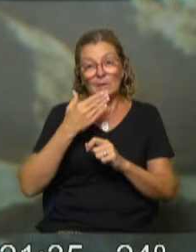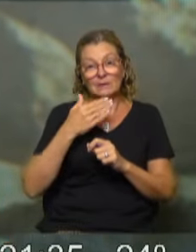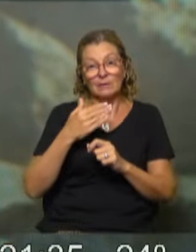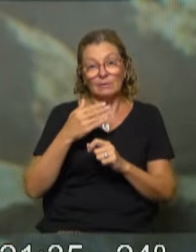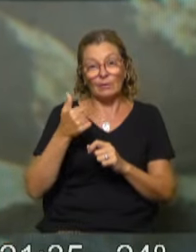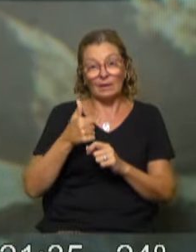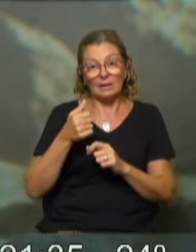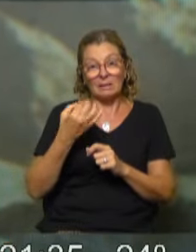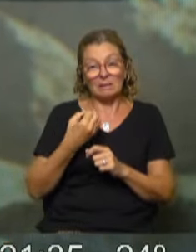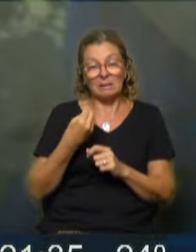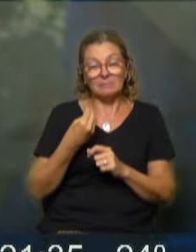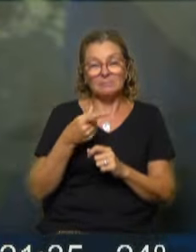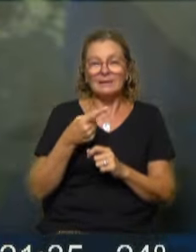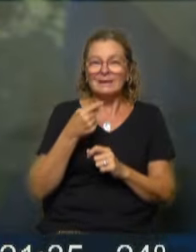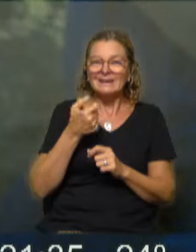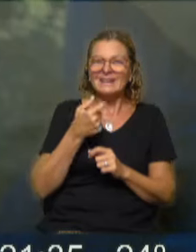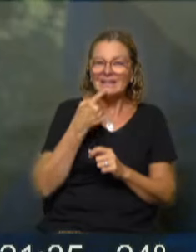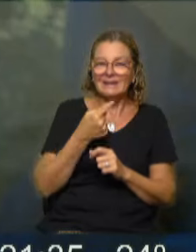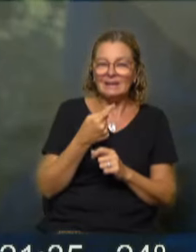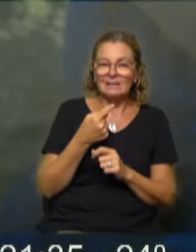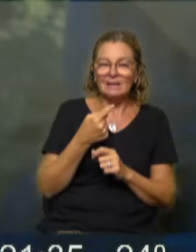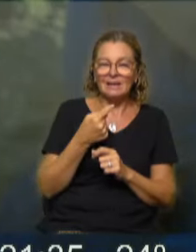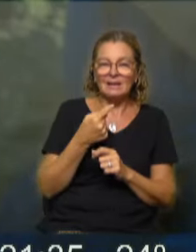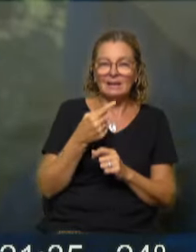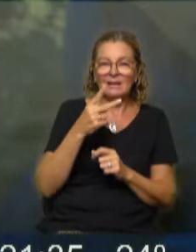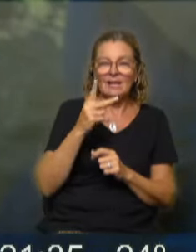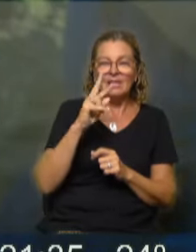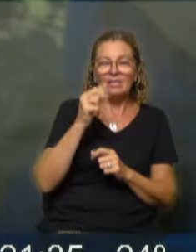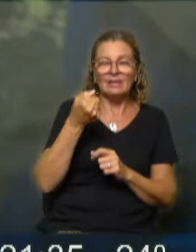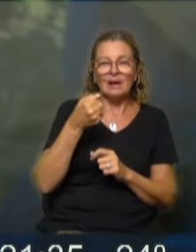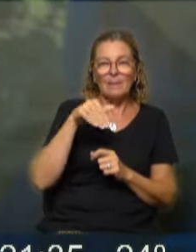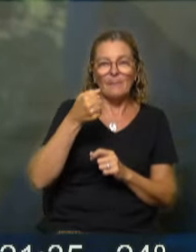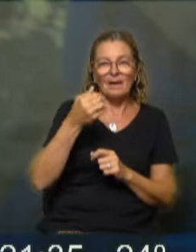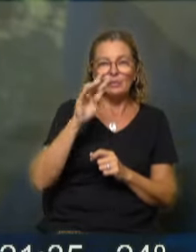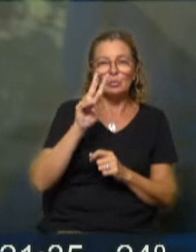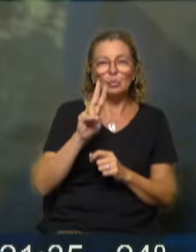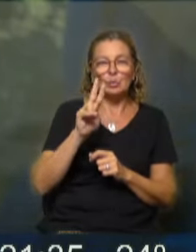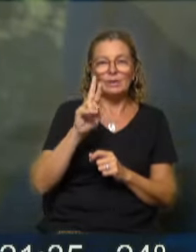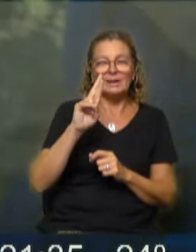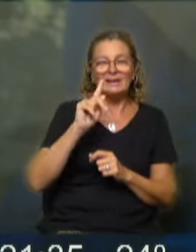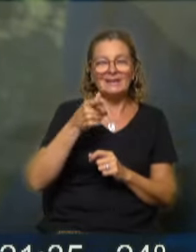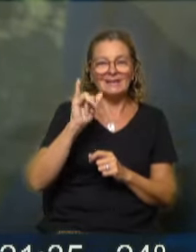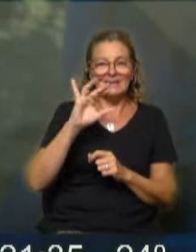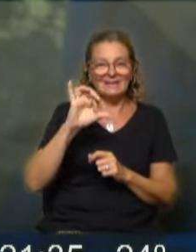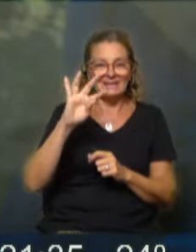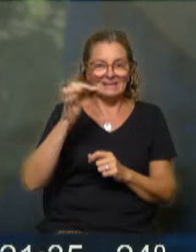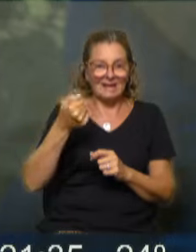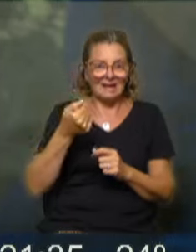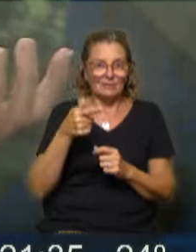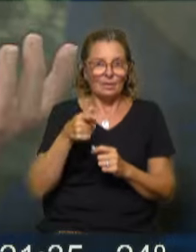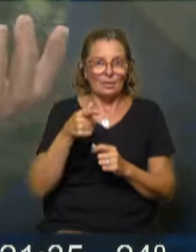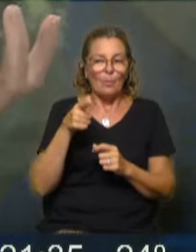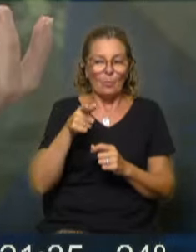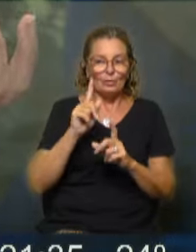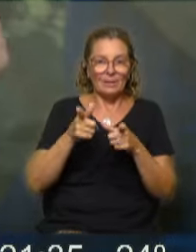todavía. Leonor, recién dijiste la palabra dramaturgista, vos también sos la dramaturga, que está bueno porque se manejan en los